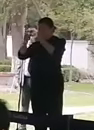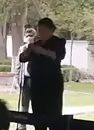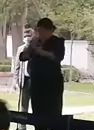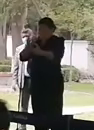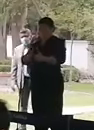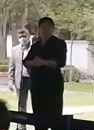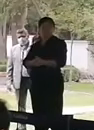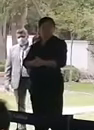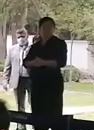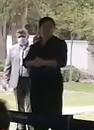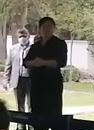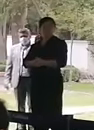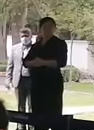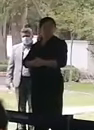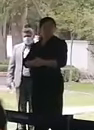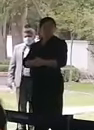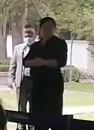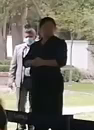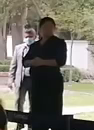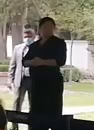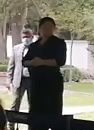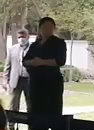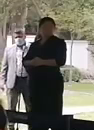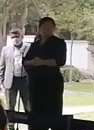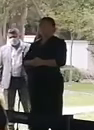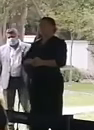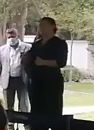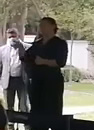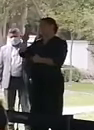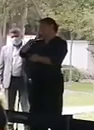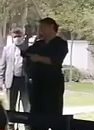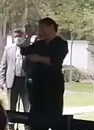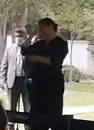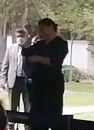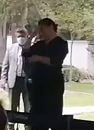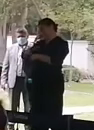Bueno, pues como ustedes saben, desde mi llegada